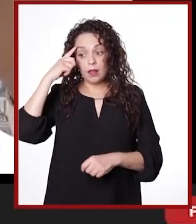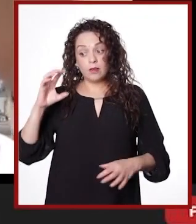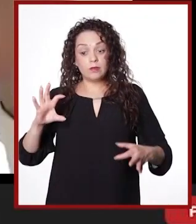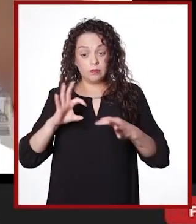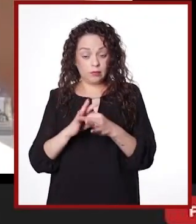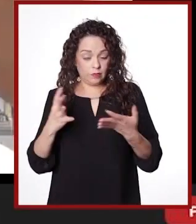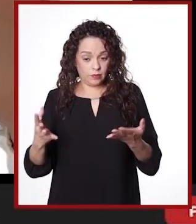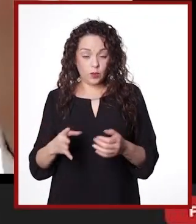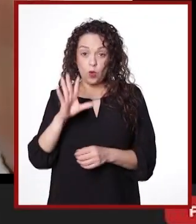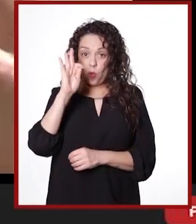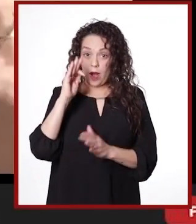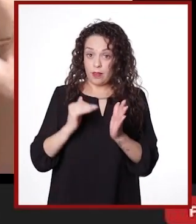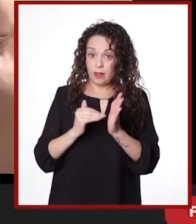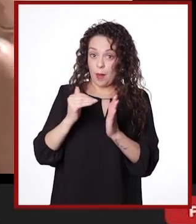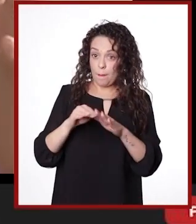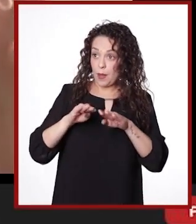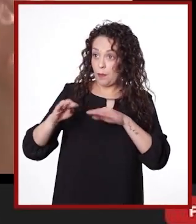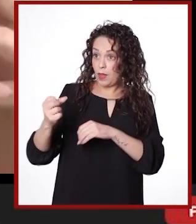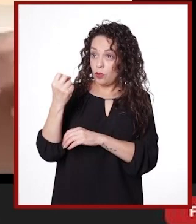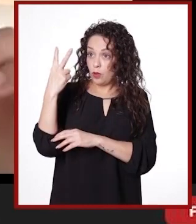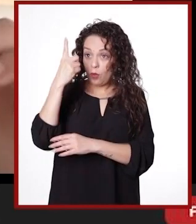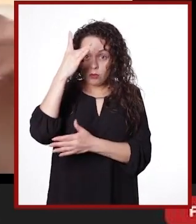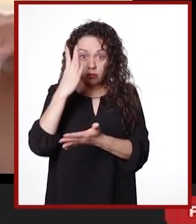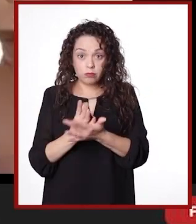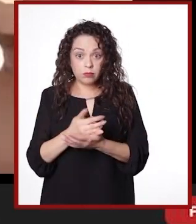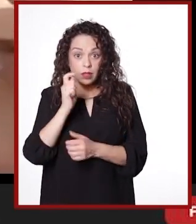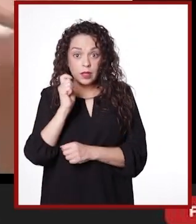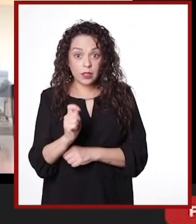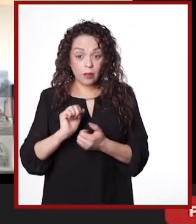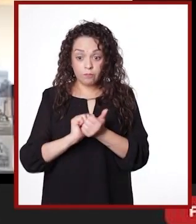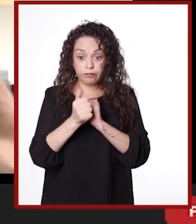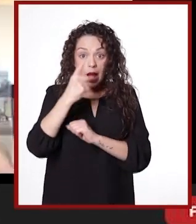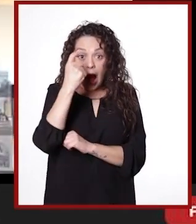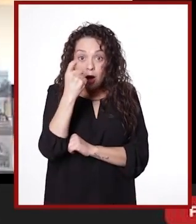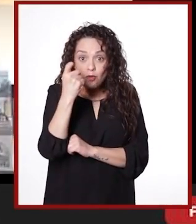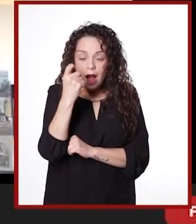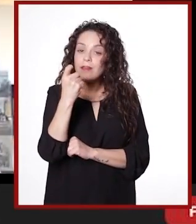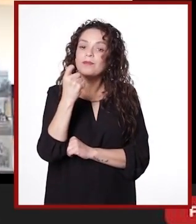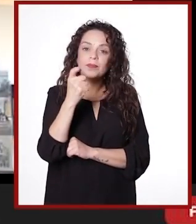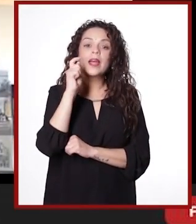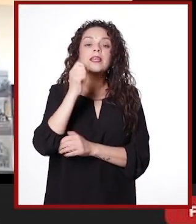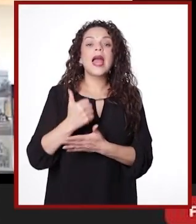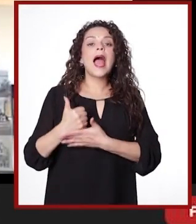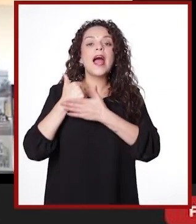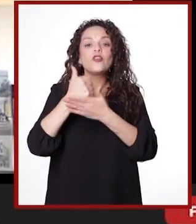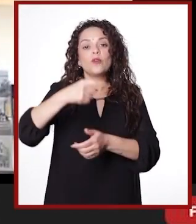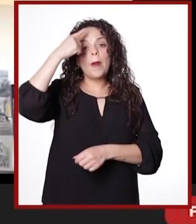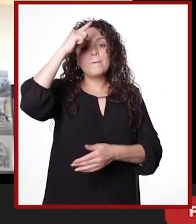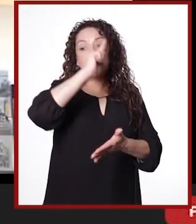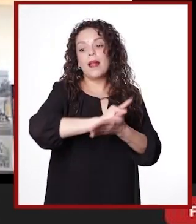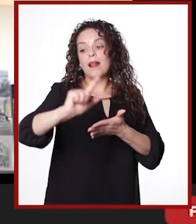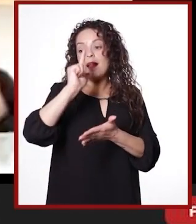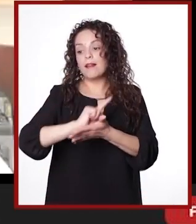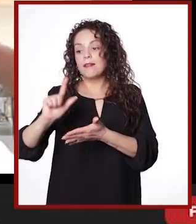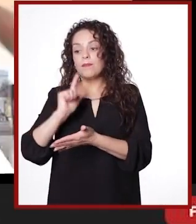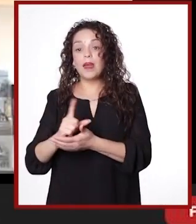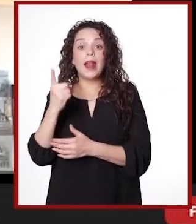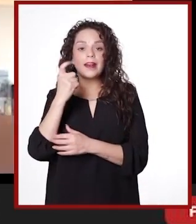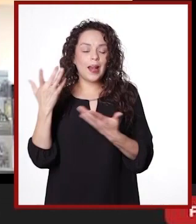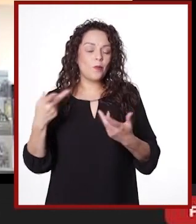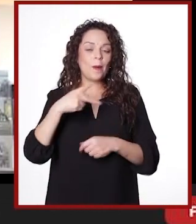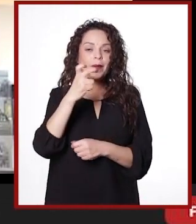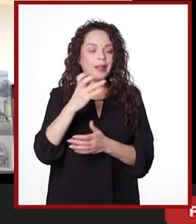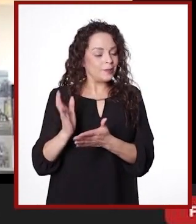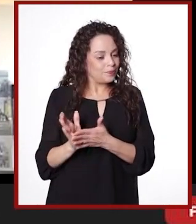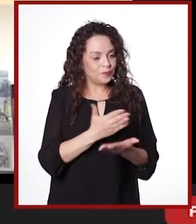40 millones de metros cuadrados, no solamente nos van a competir en agua, sino nos van a ayudar a limpiar el agua de la Ciudad de México. Pero bueno,